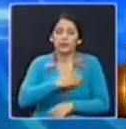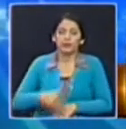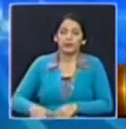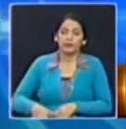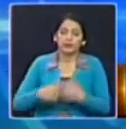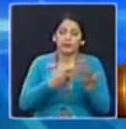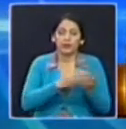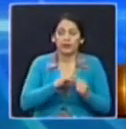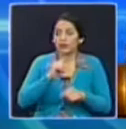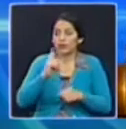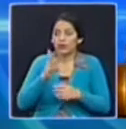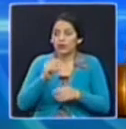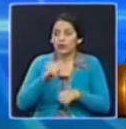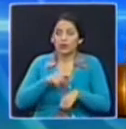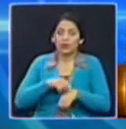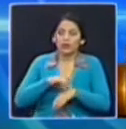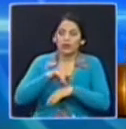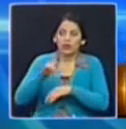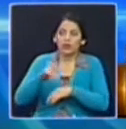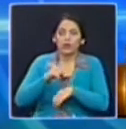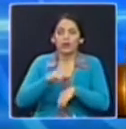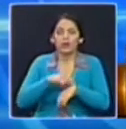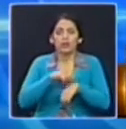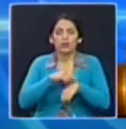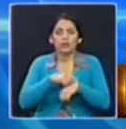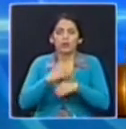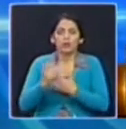Corte Constitucional la que